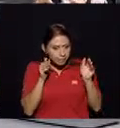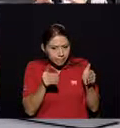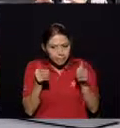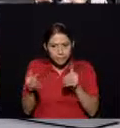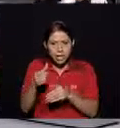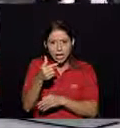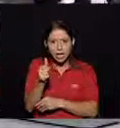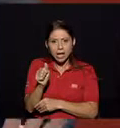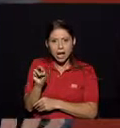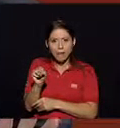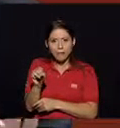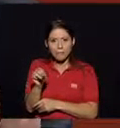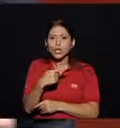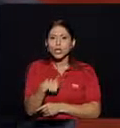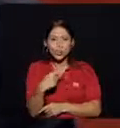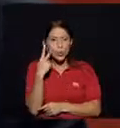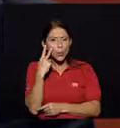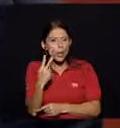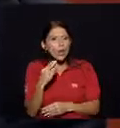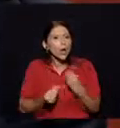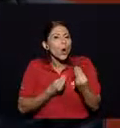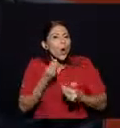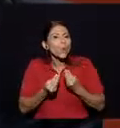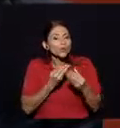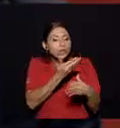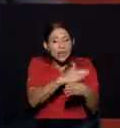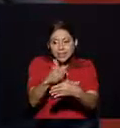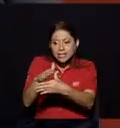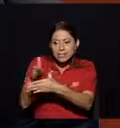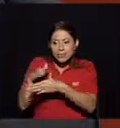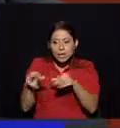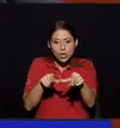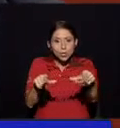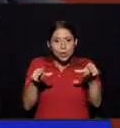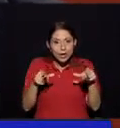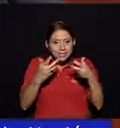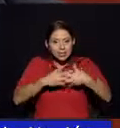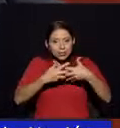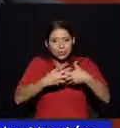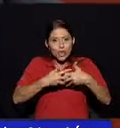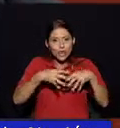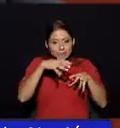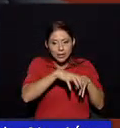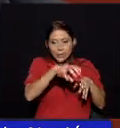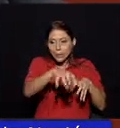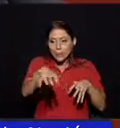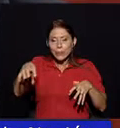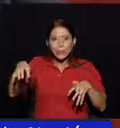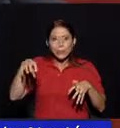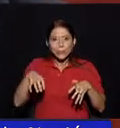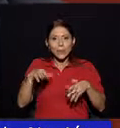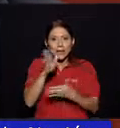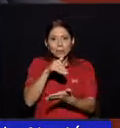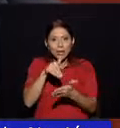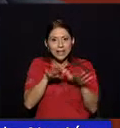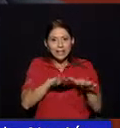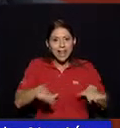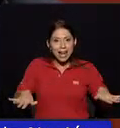metropolitana. Y uno ve ahí, por ejemplo, muy rápidamente, cómo se iban a distribuir las zonas industriales en este país, en la zona central. Y uno ve que